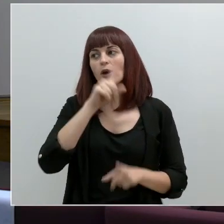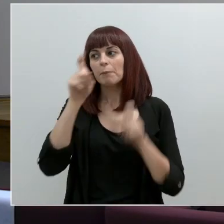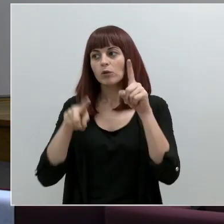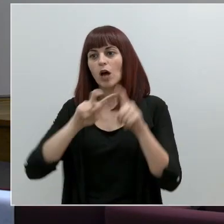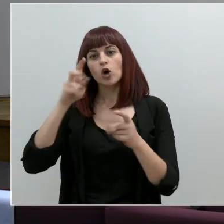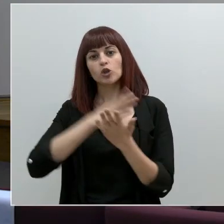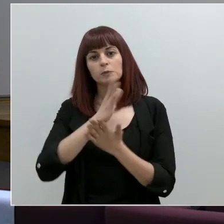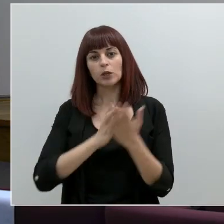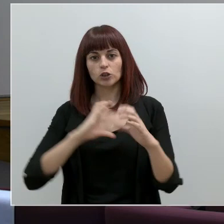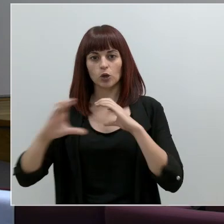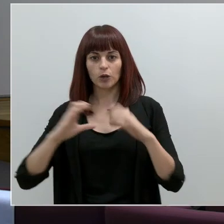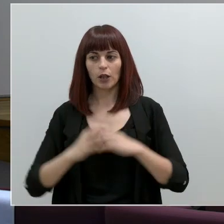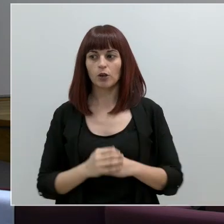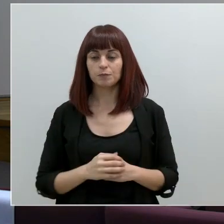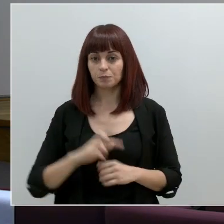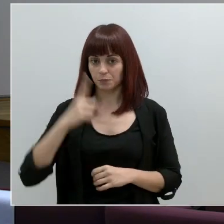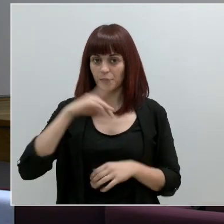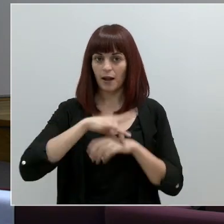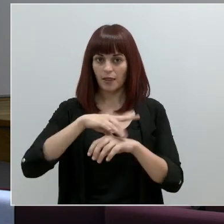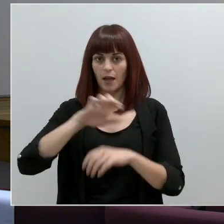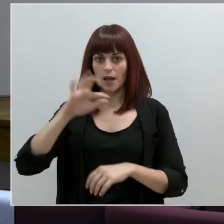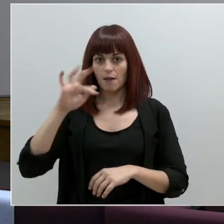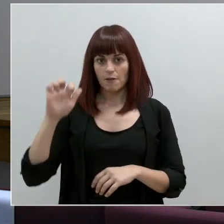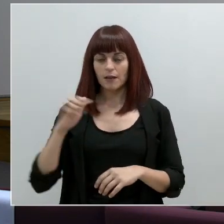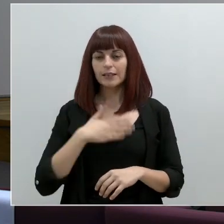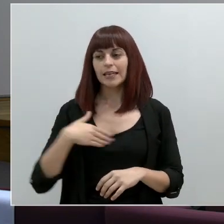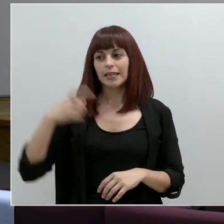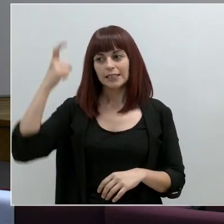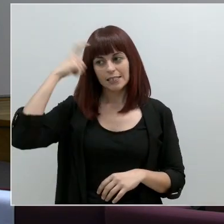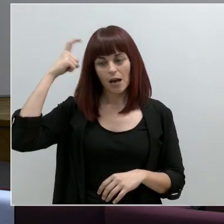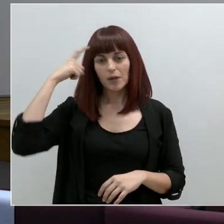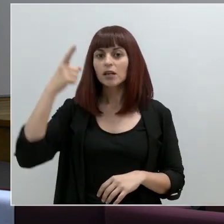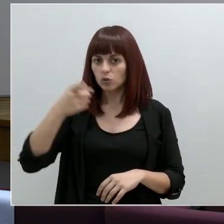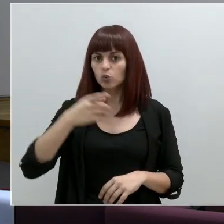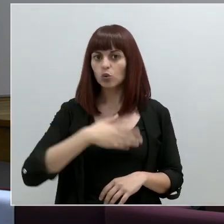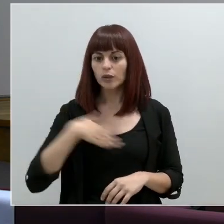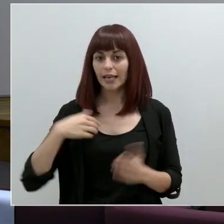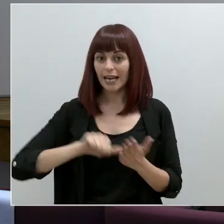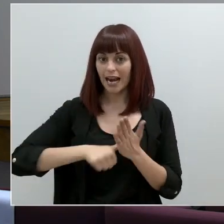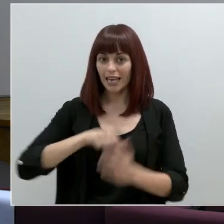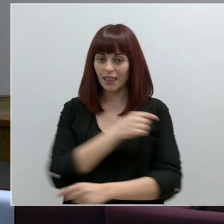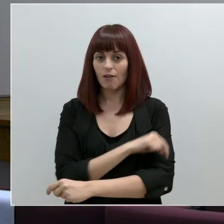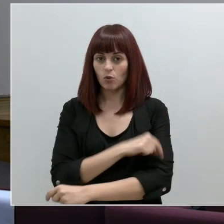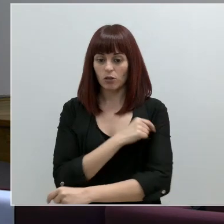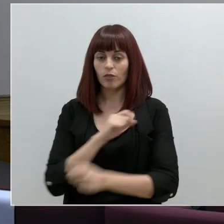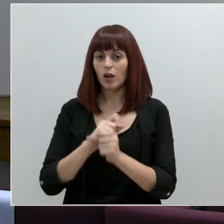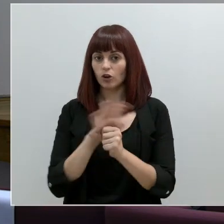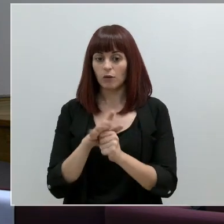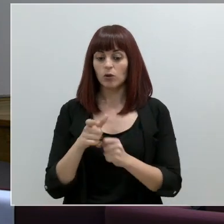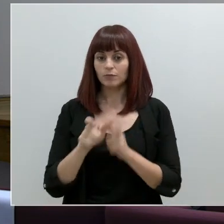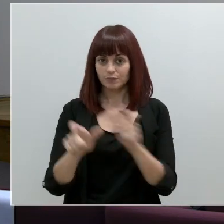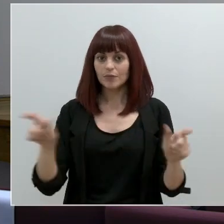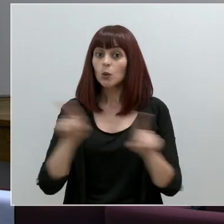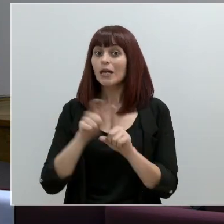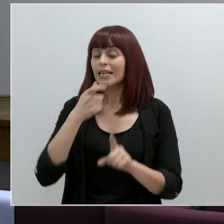medios de comunicación. En primer lugar, la agencia EFE quiere saber si usted es partidario de entregar el carnet de vacunación de COVID, como se está haciendo